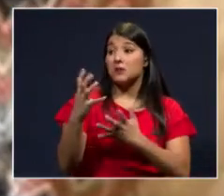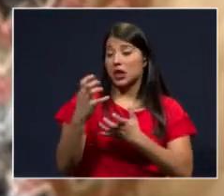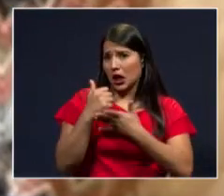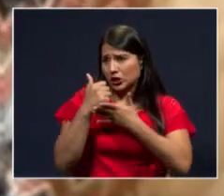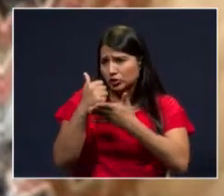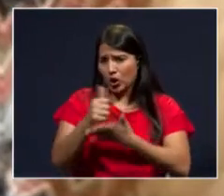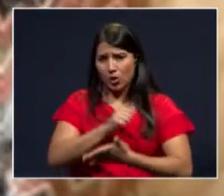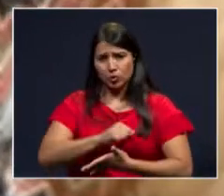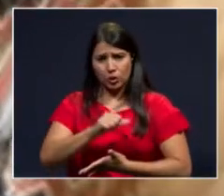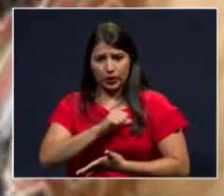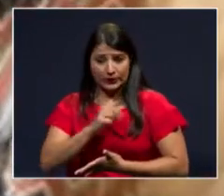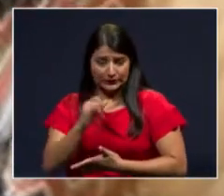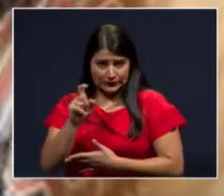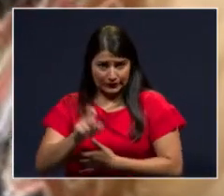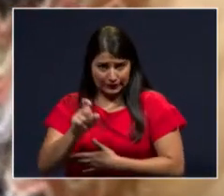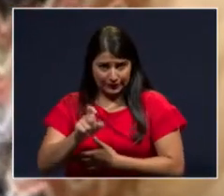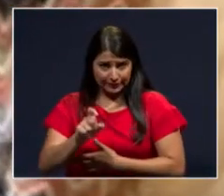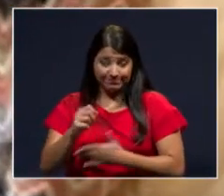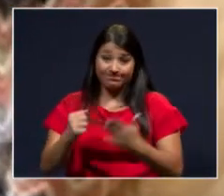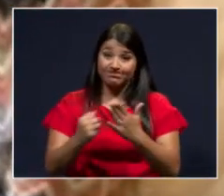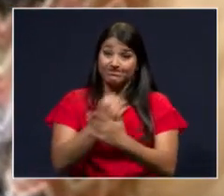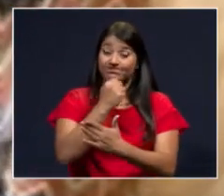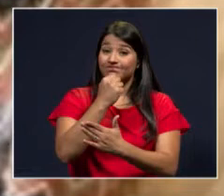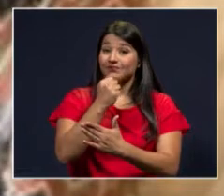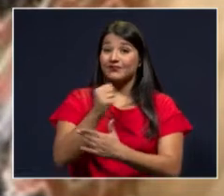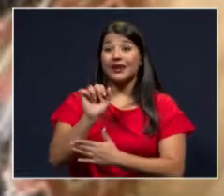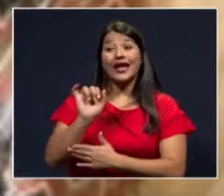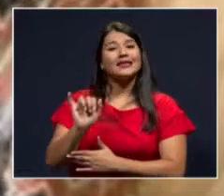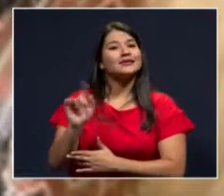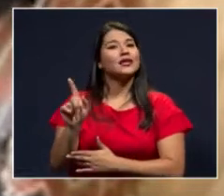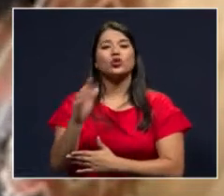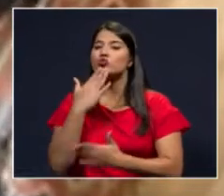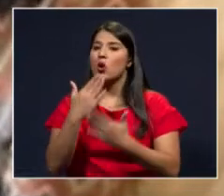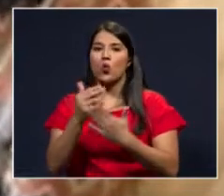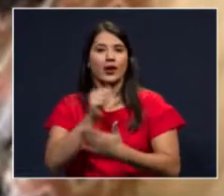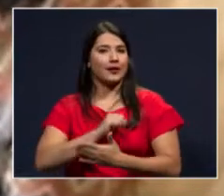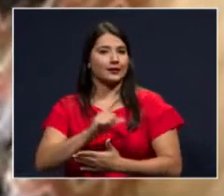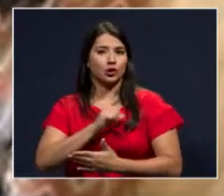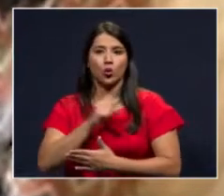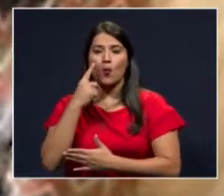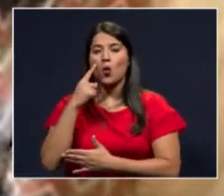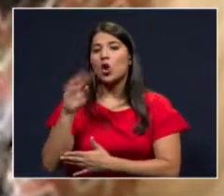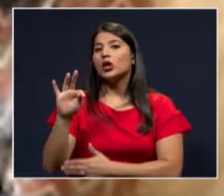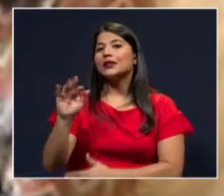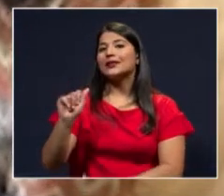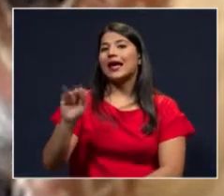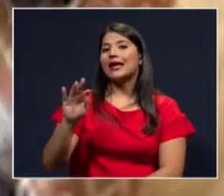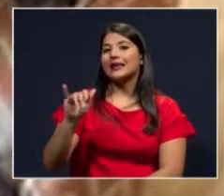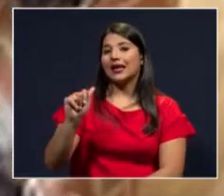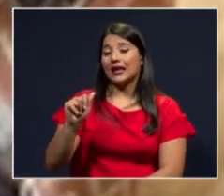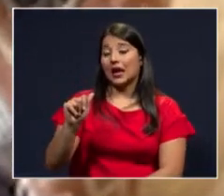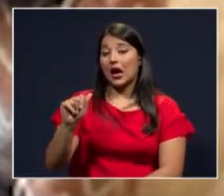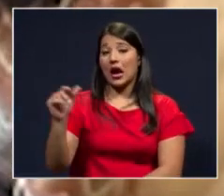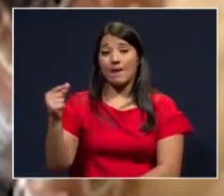requieren. Lamentablemente, este no fue el comportamiento de la señora Tatiana Gamboa con las autoridades